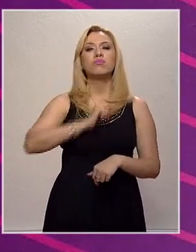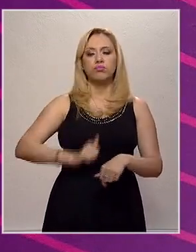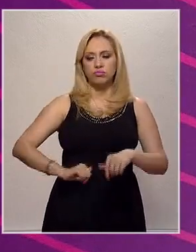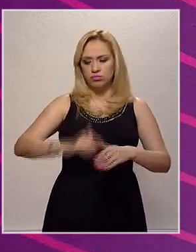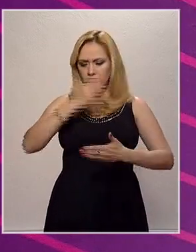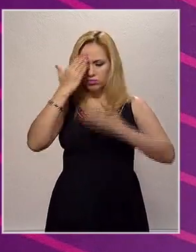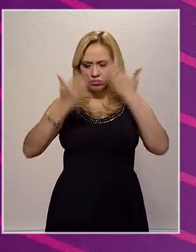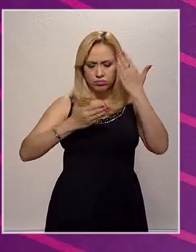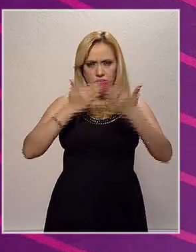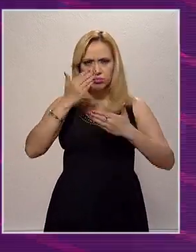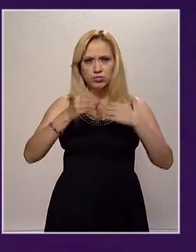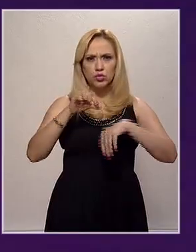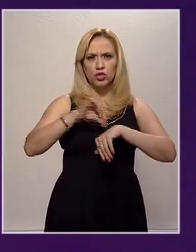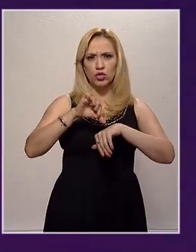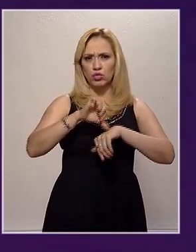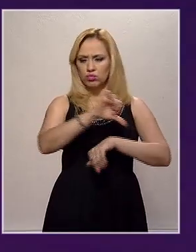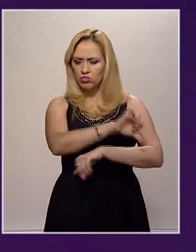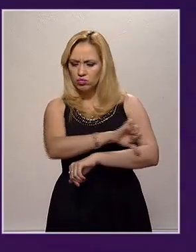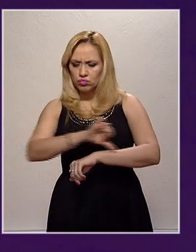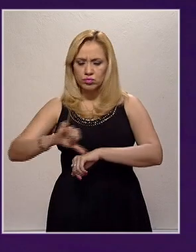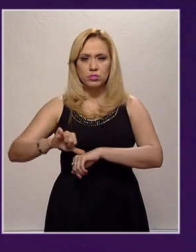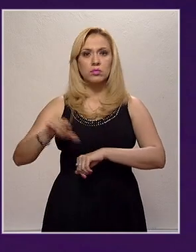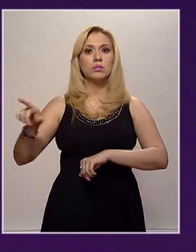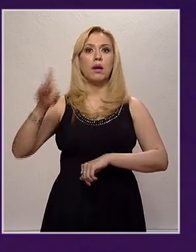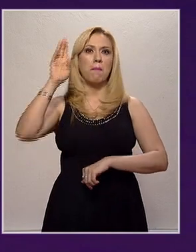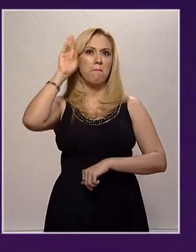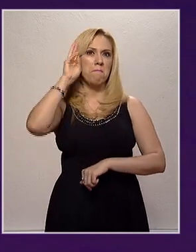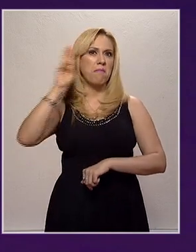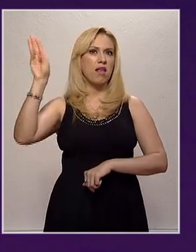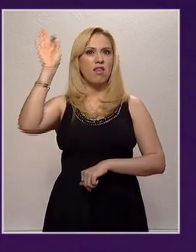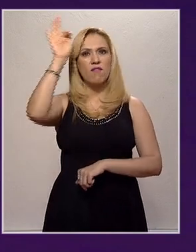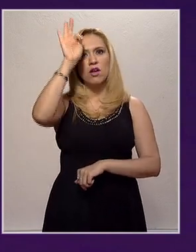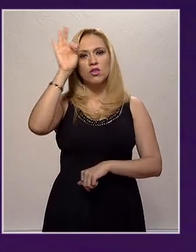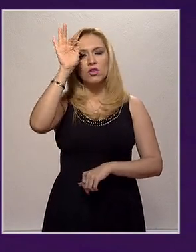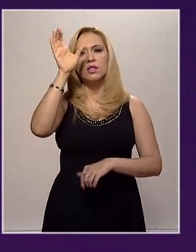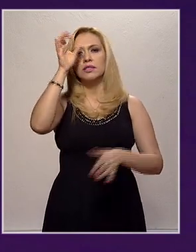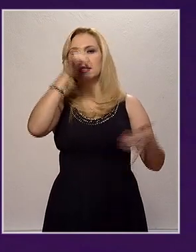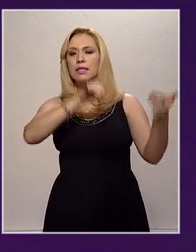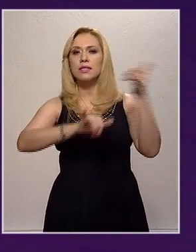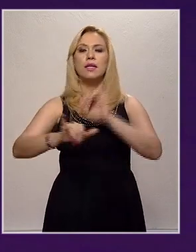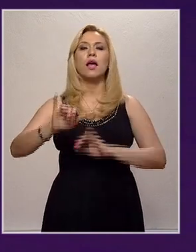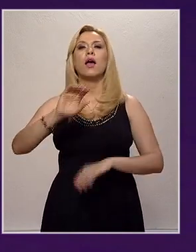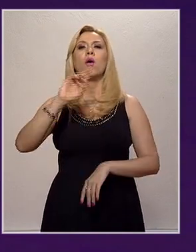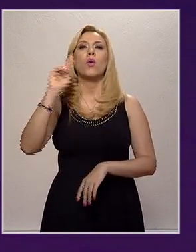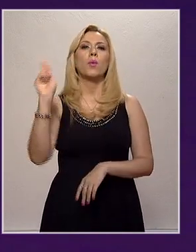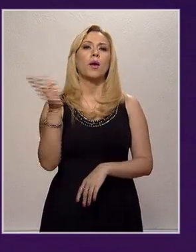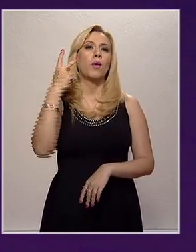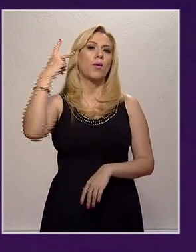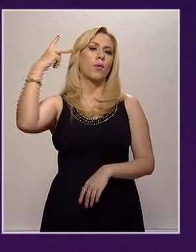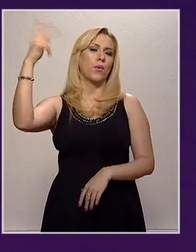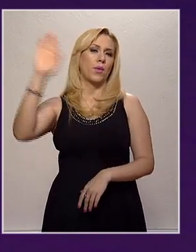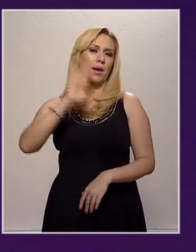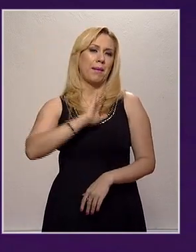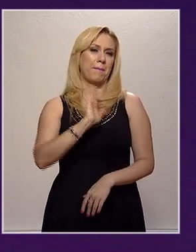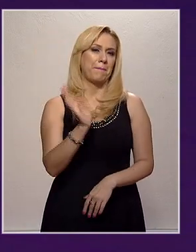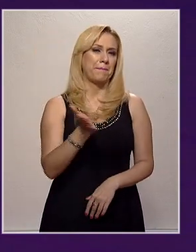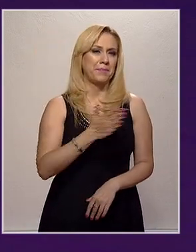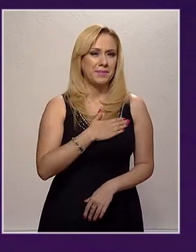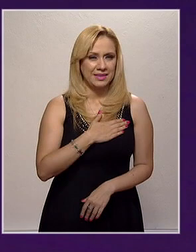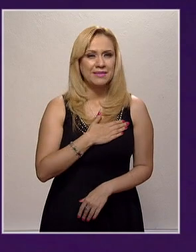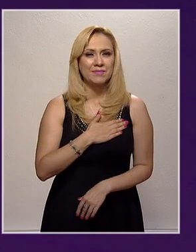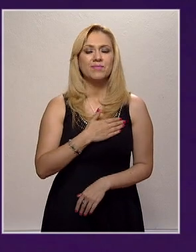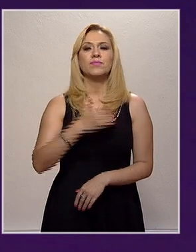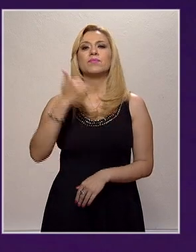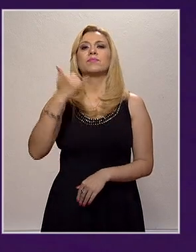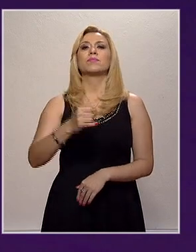Medicina de la UNAM. Cuenta con un máster en Filosofía, Ciencia y Valores por la Universidad del País Vasco y una maestría en Filosofía de la Ciencia con